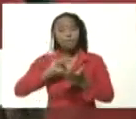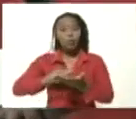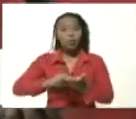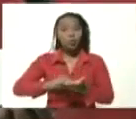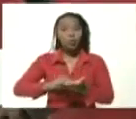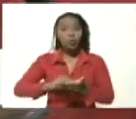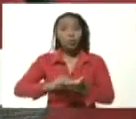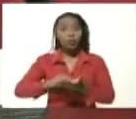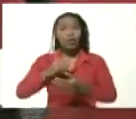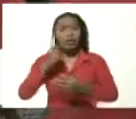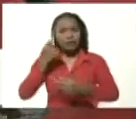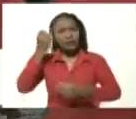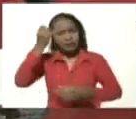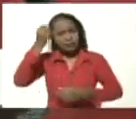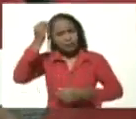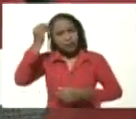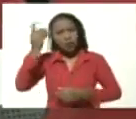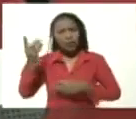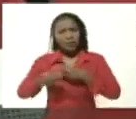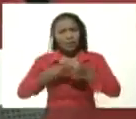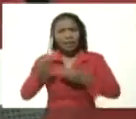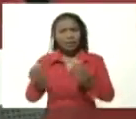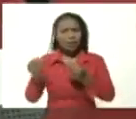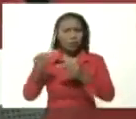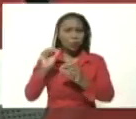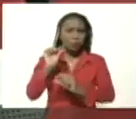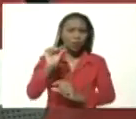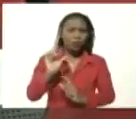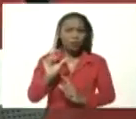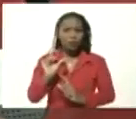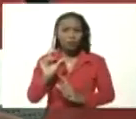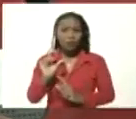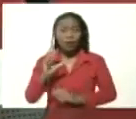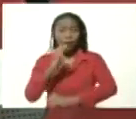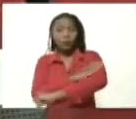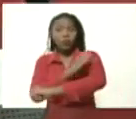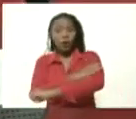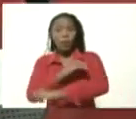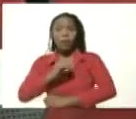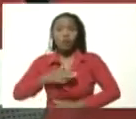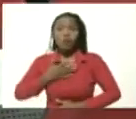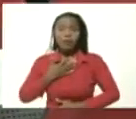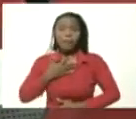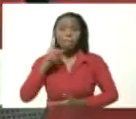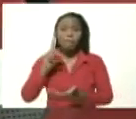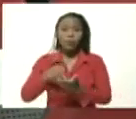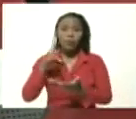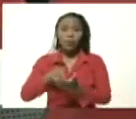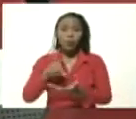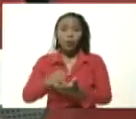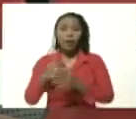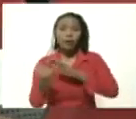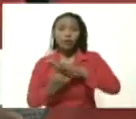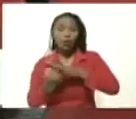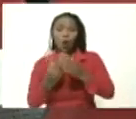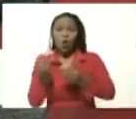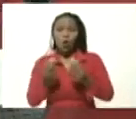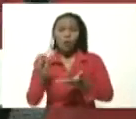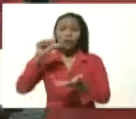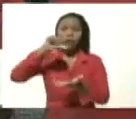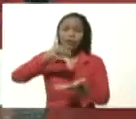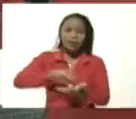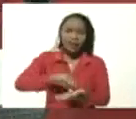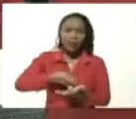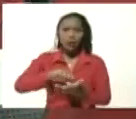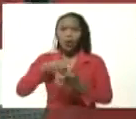que contrastan un poco. Y lo otro, la posición también del partido sobre la posible participación de instituciones como el Centro Carter,